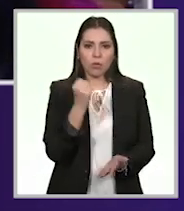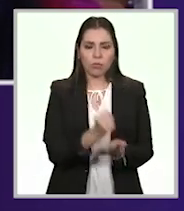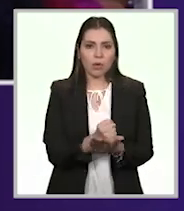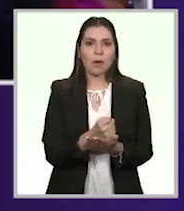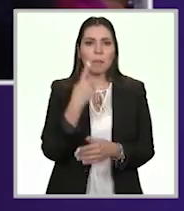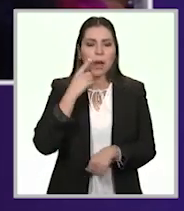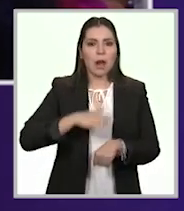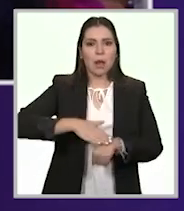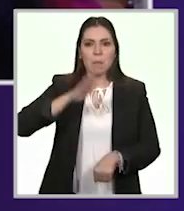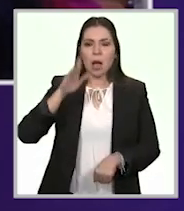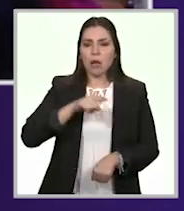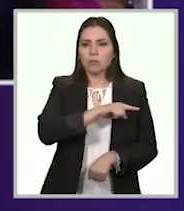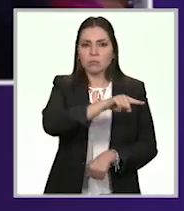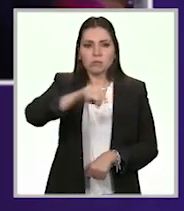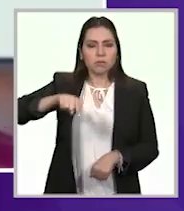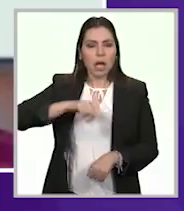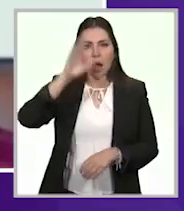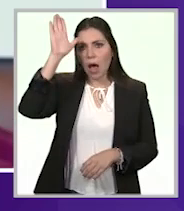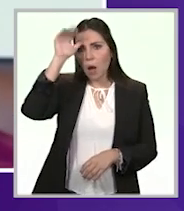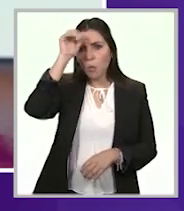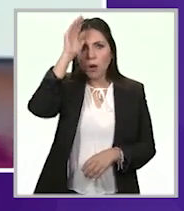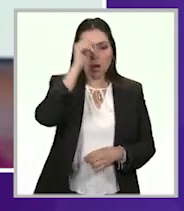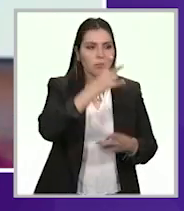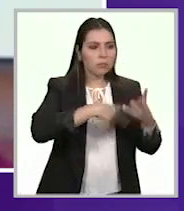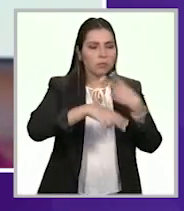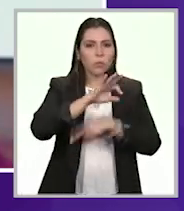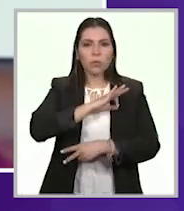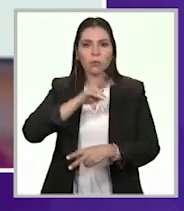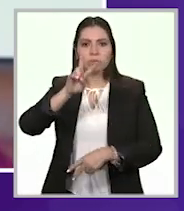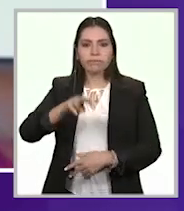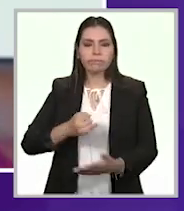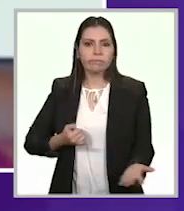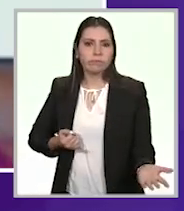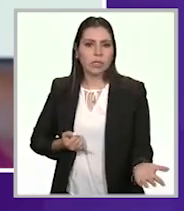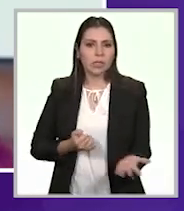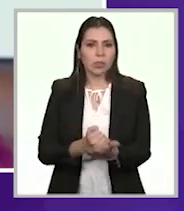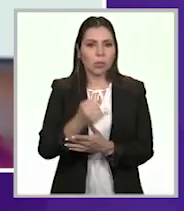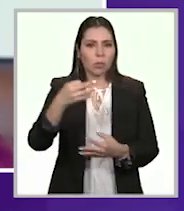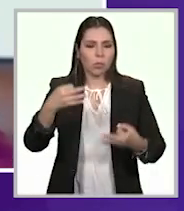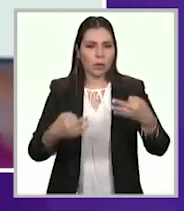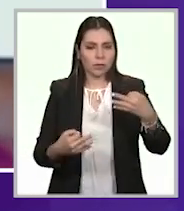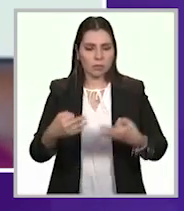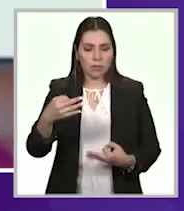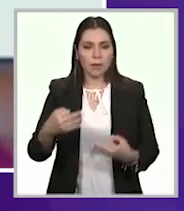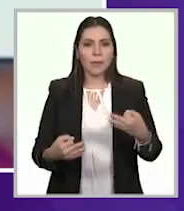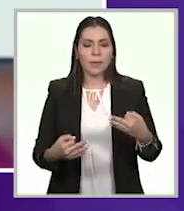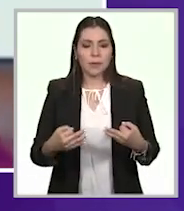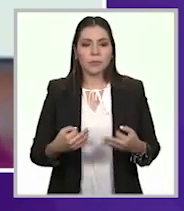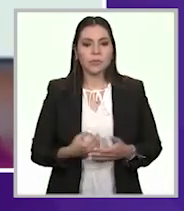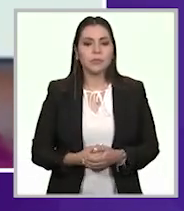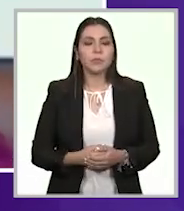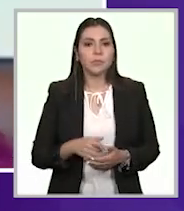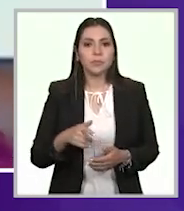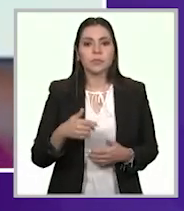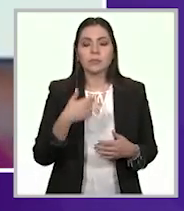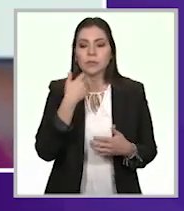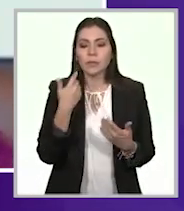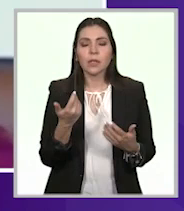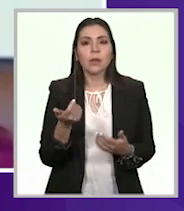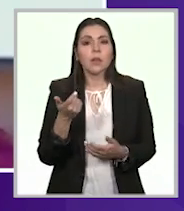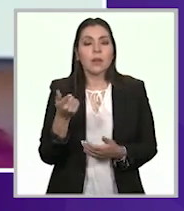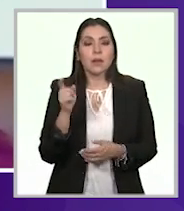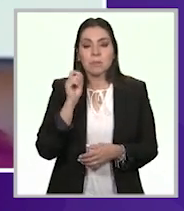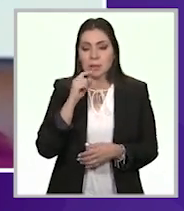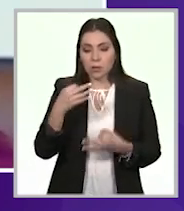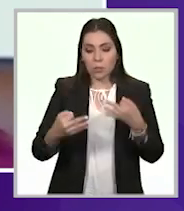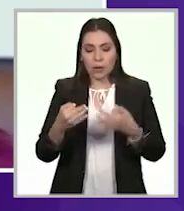mayor deliberación y mayores consensos para que se generen decisiones de corte. En ese sentido, pues se espera,